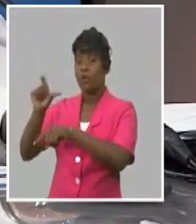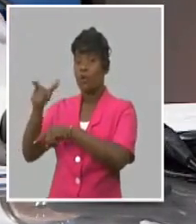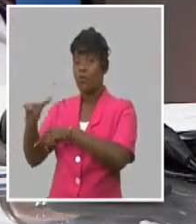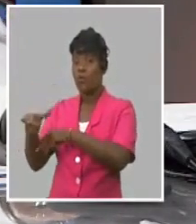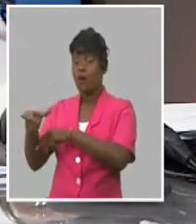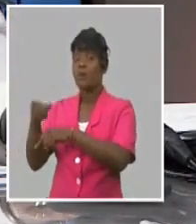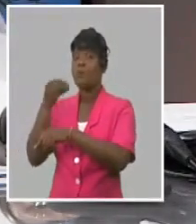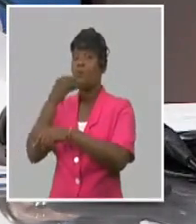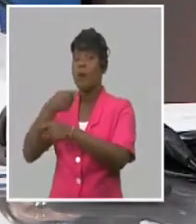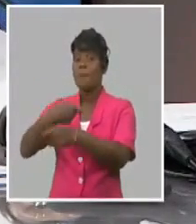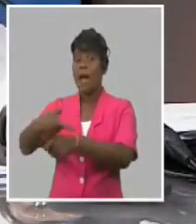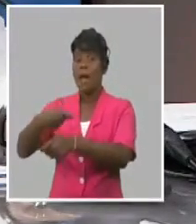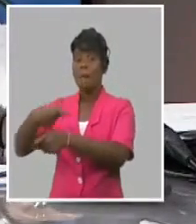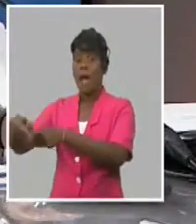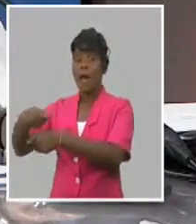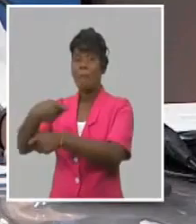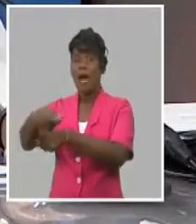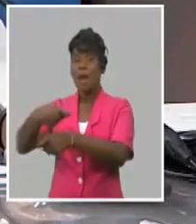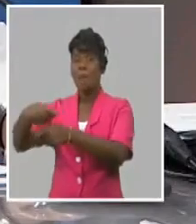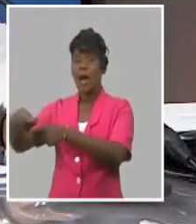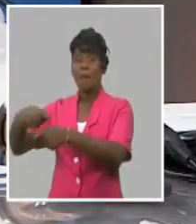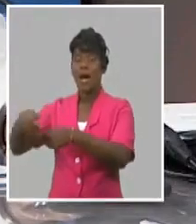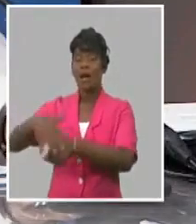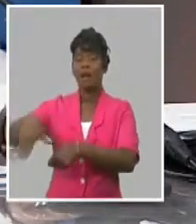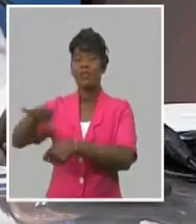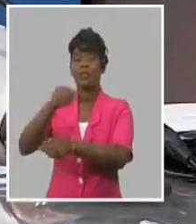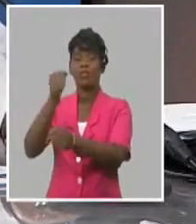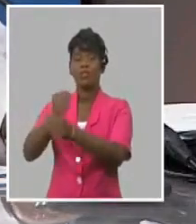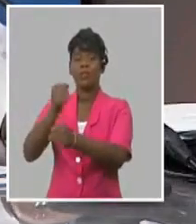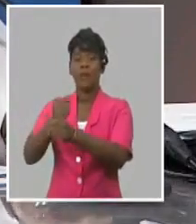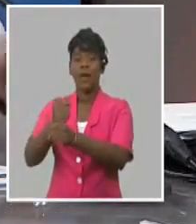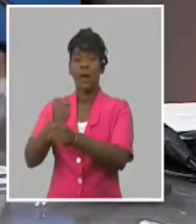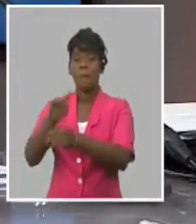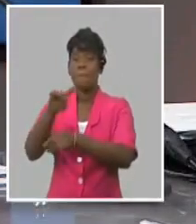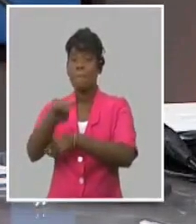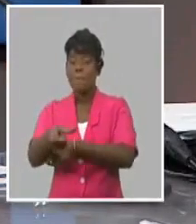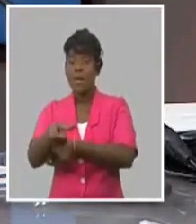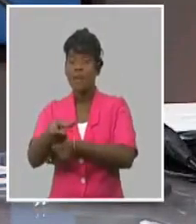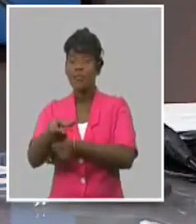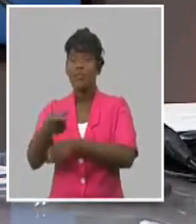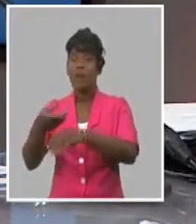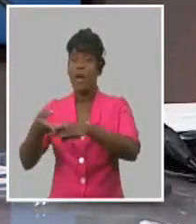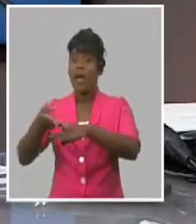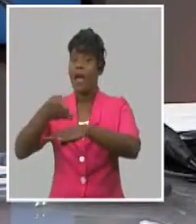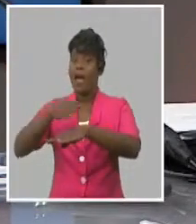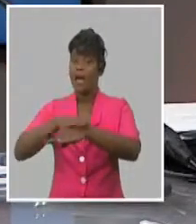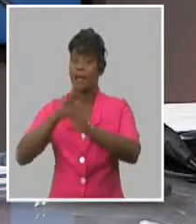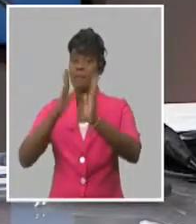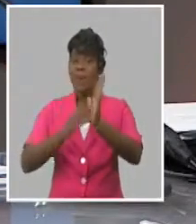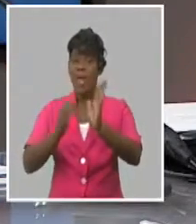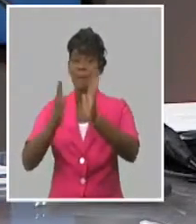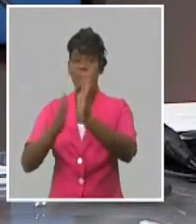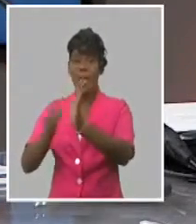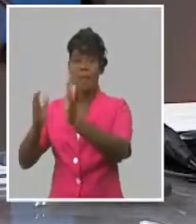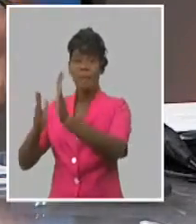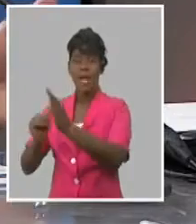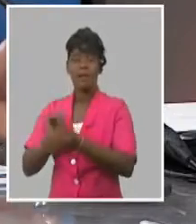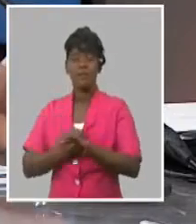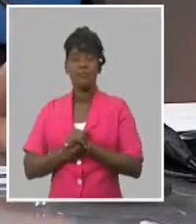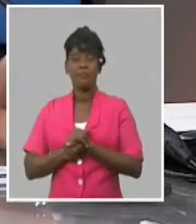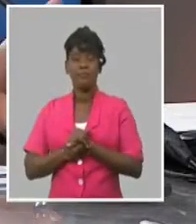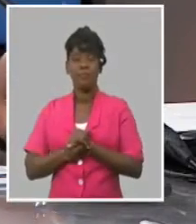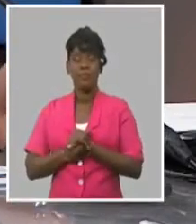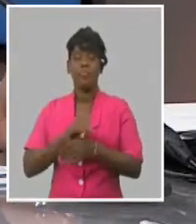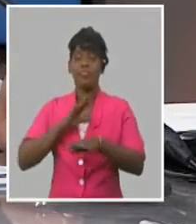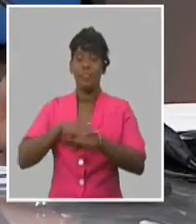a cualquier trabajador 10 o 12.000 pesos de anticipos mensuales. Y después entonces